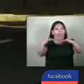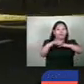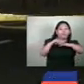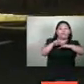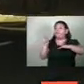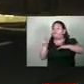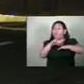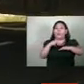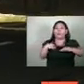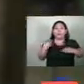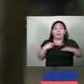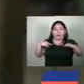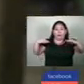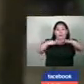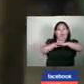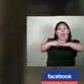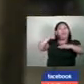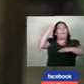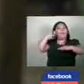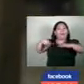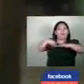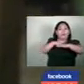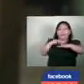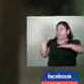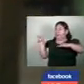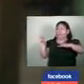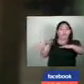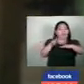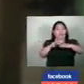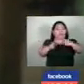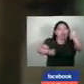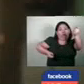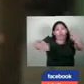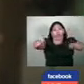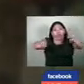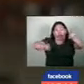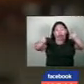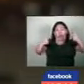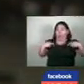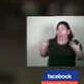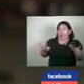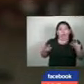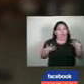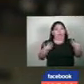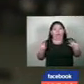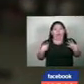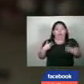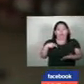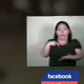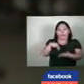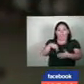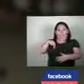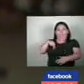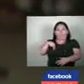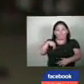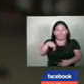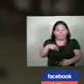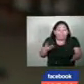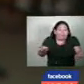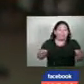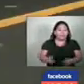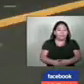A veces nos quedamos en la línea María y vienen las rastras o camiones que vienen en la línea María y nos toca hacernos a un lado,